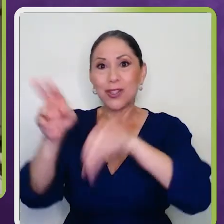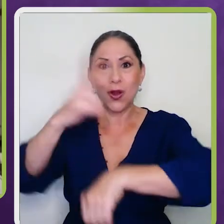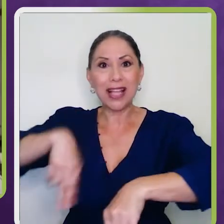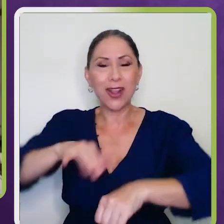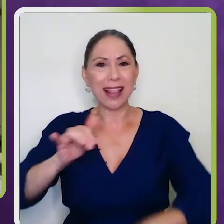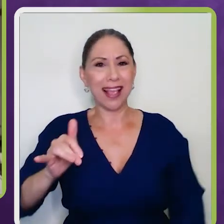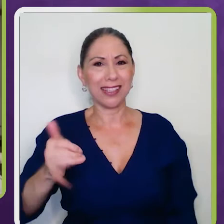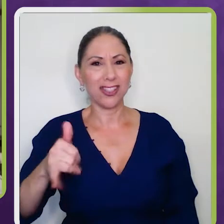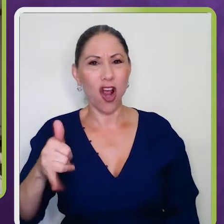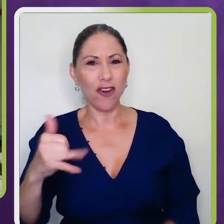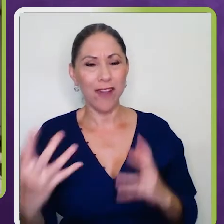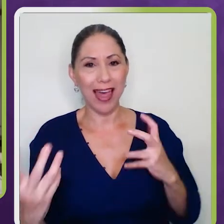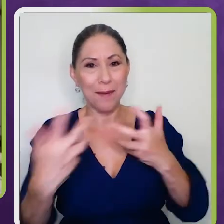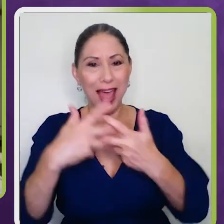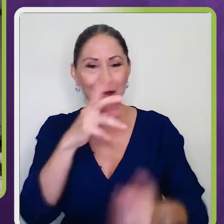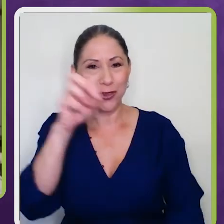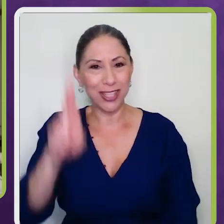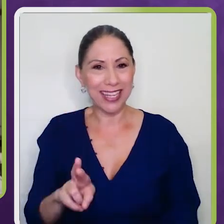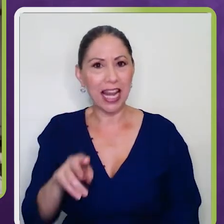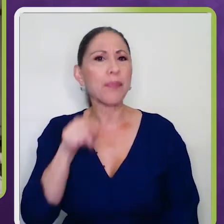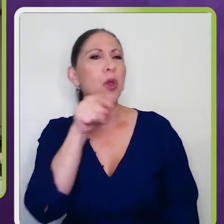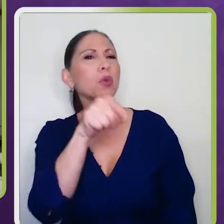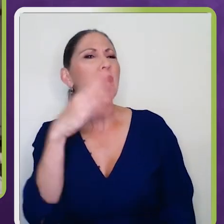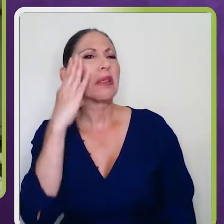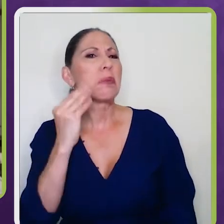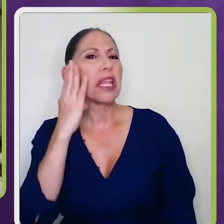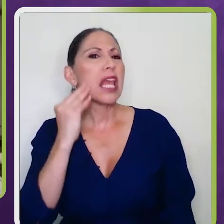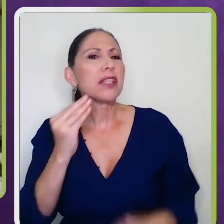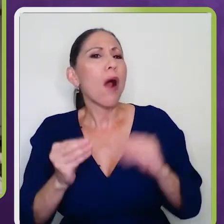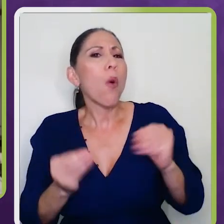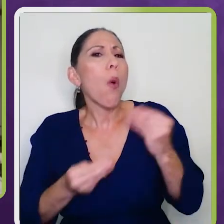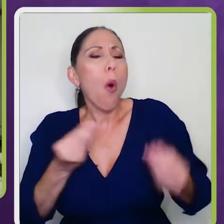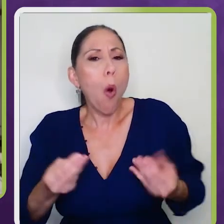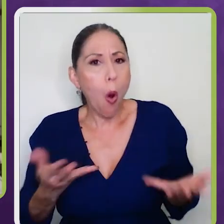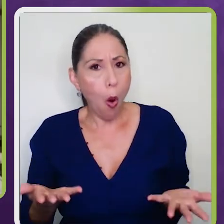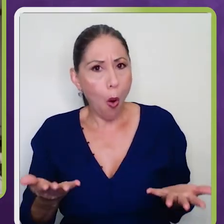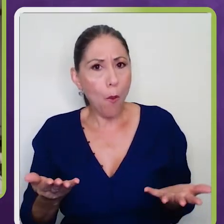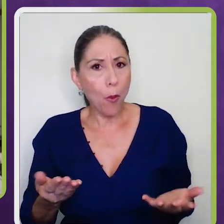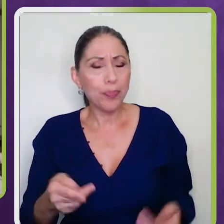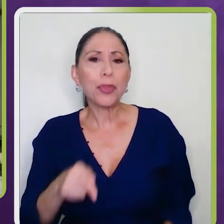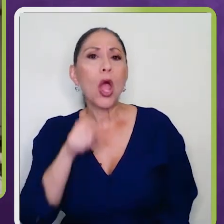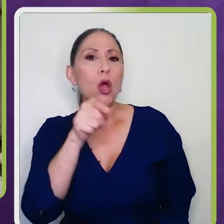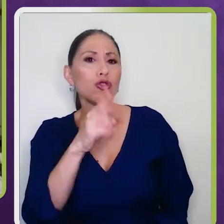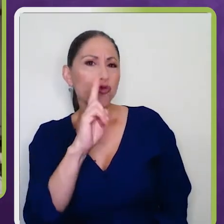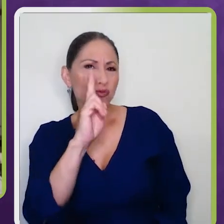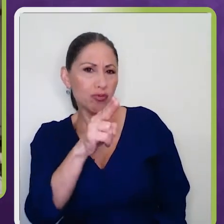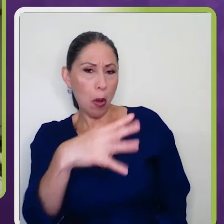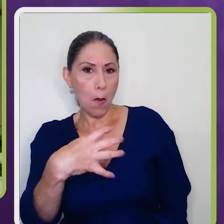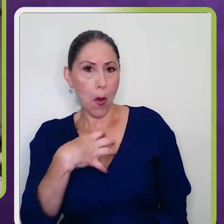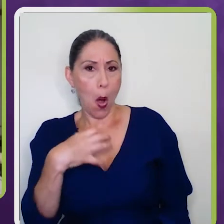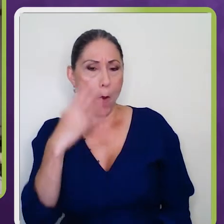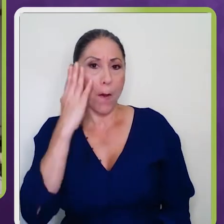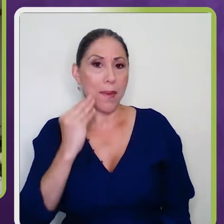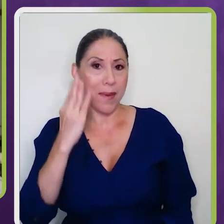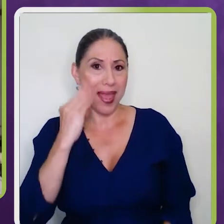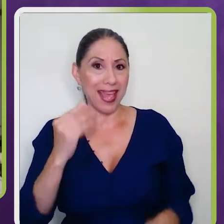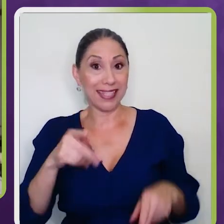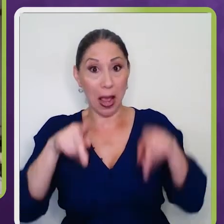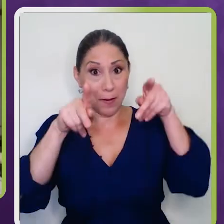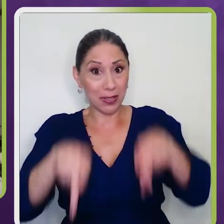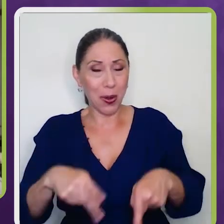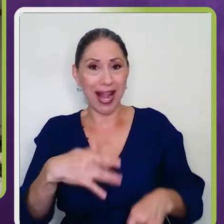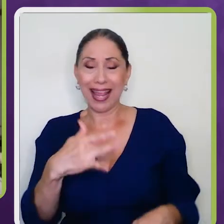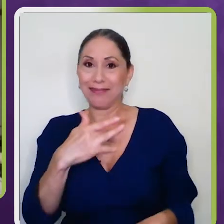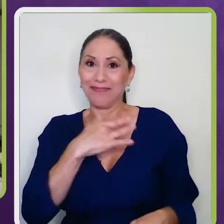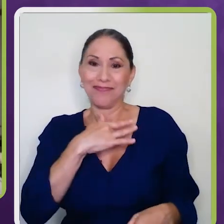de Costa Rica, ¿cómo has vivido esta experiencia, verdad? Porque además tu misma vivencia